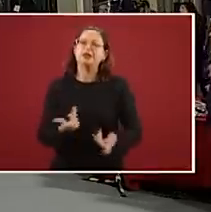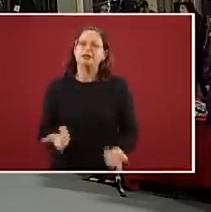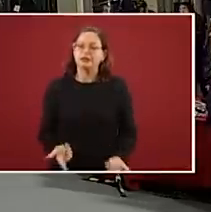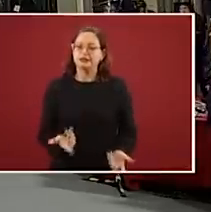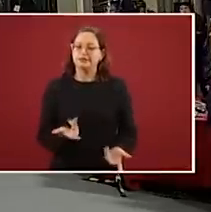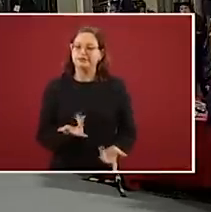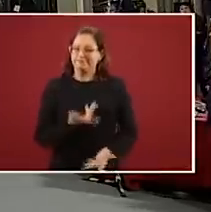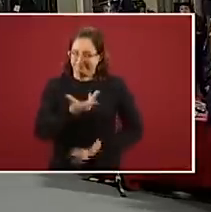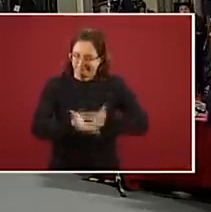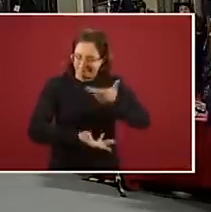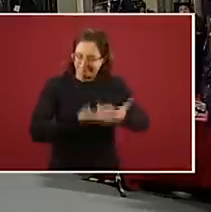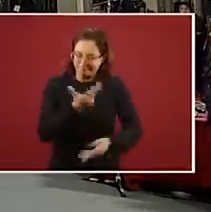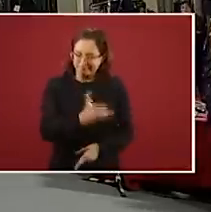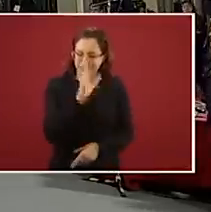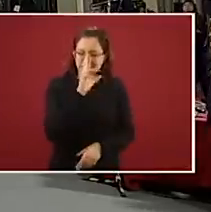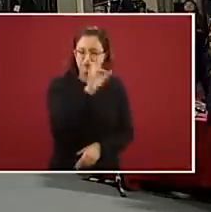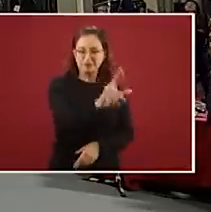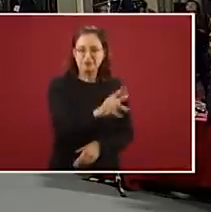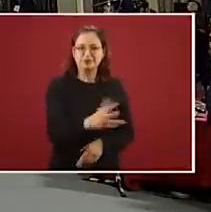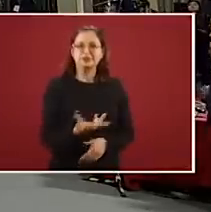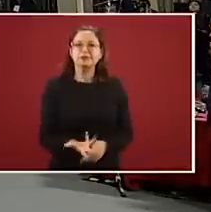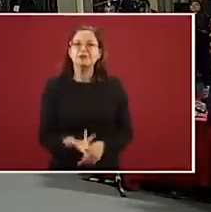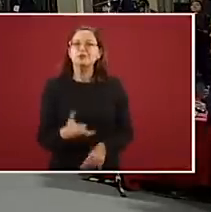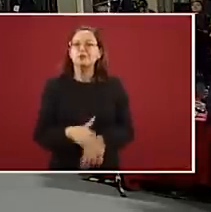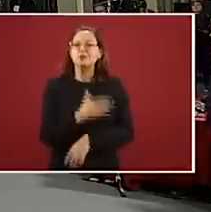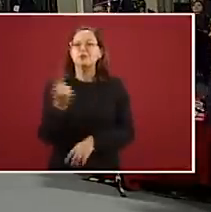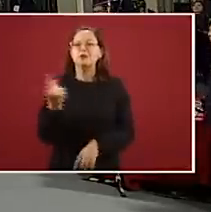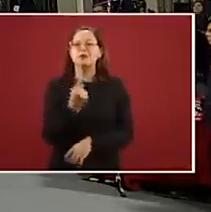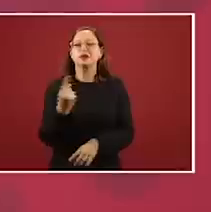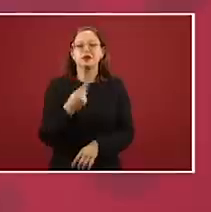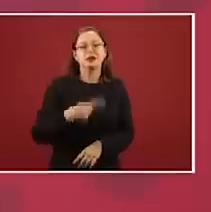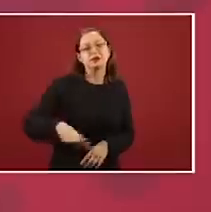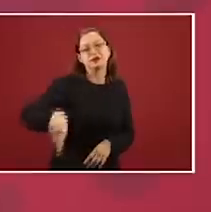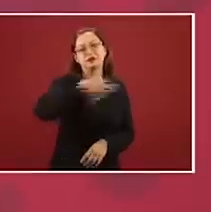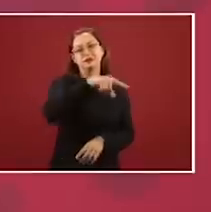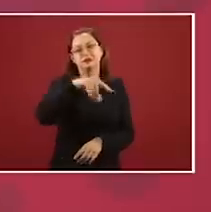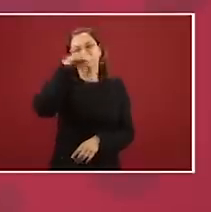para ellos esto es un anacronismo,